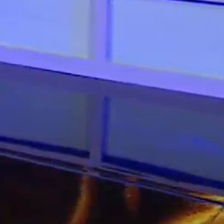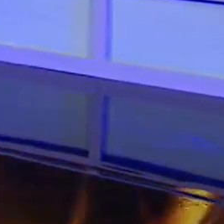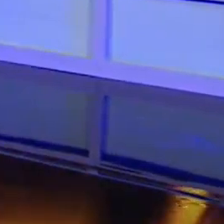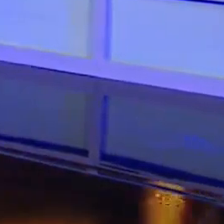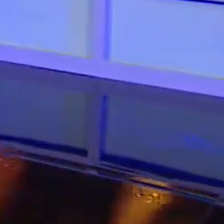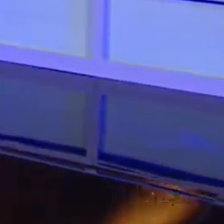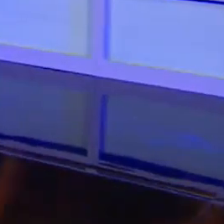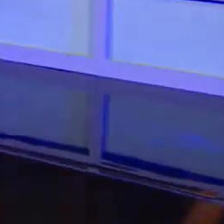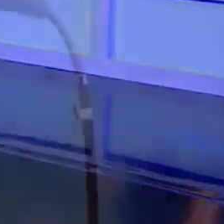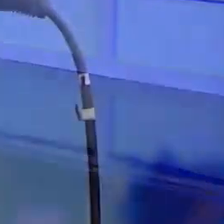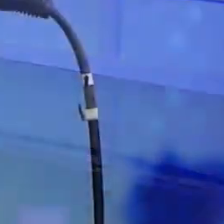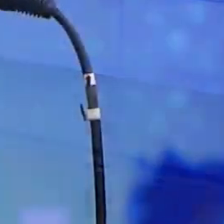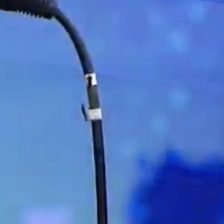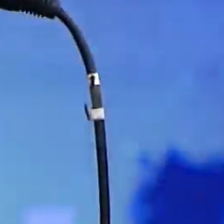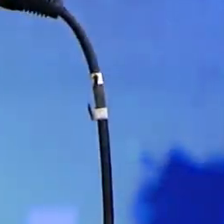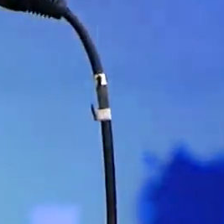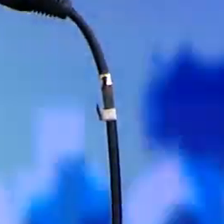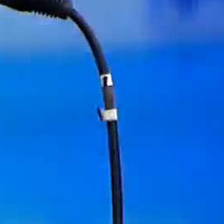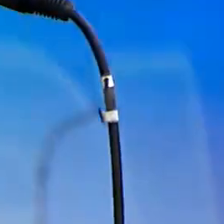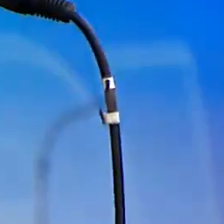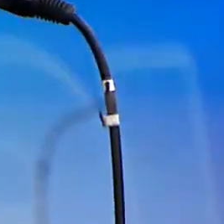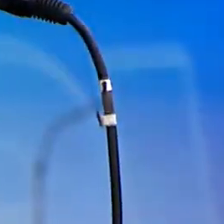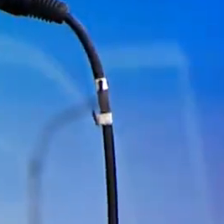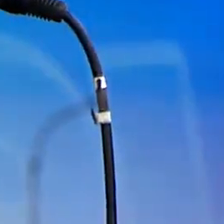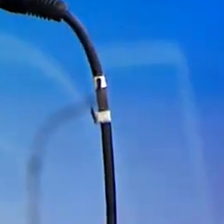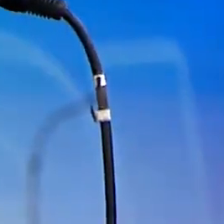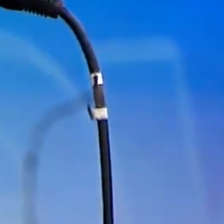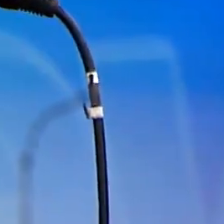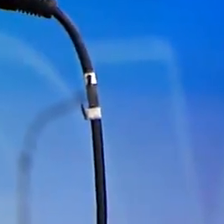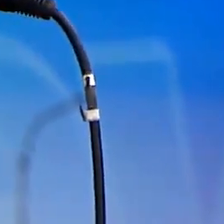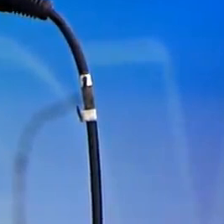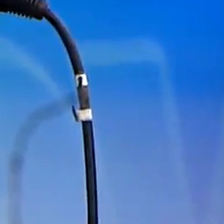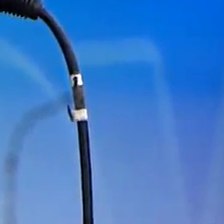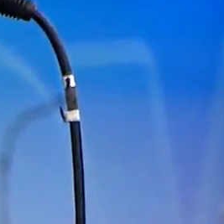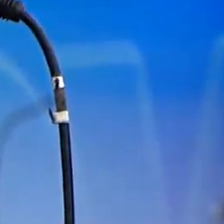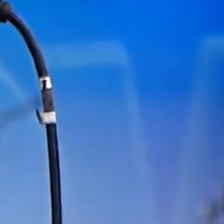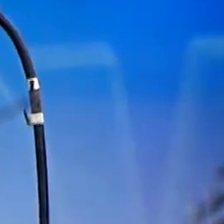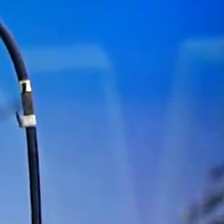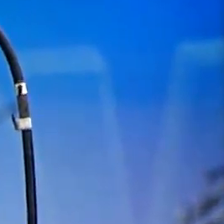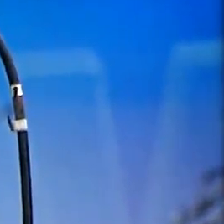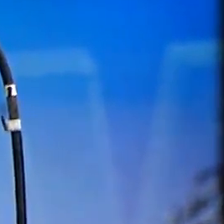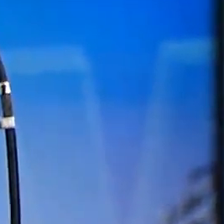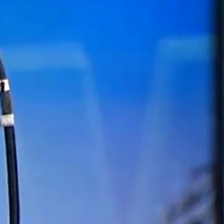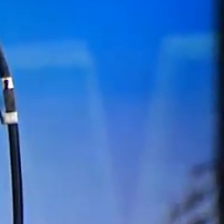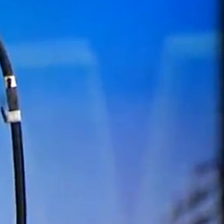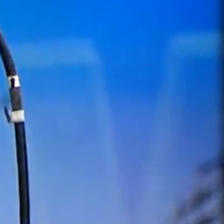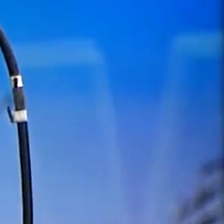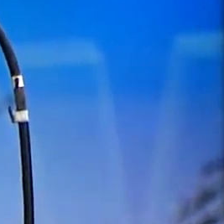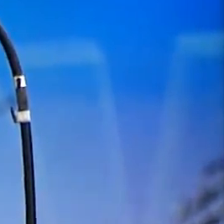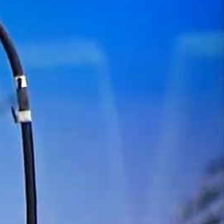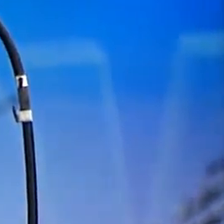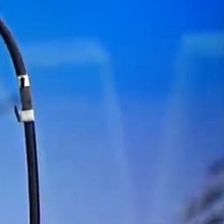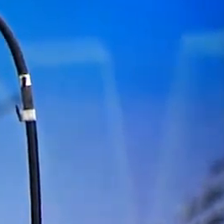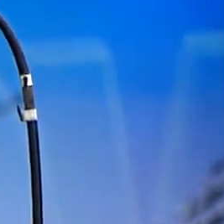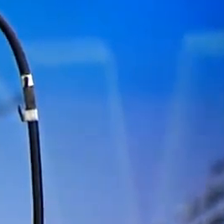escaleras y serpientes, mecánicos dientes, mecánicos